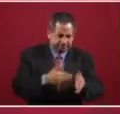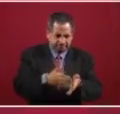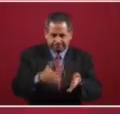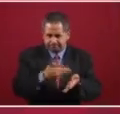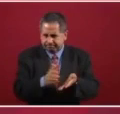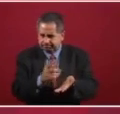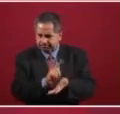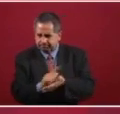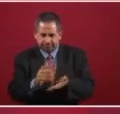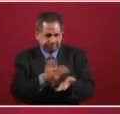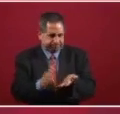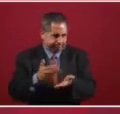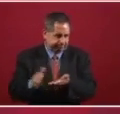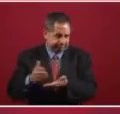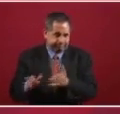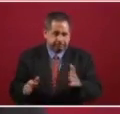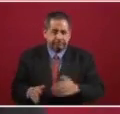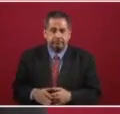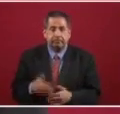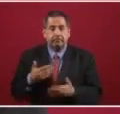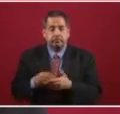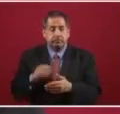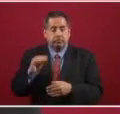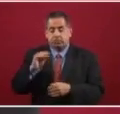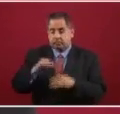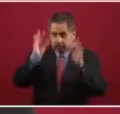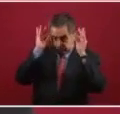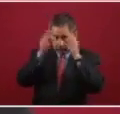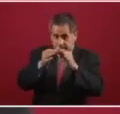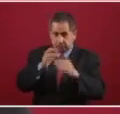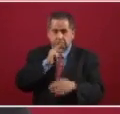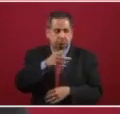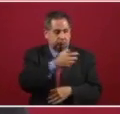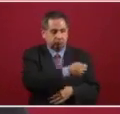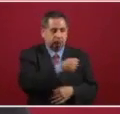Estamos metiendo en aduana gente honorable,